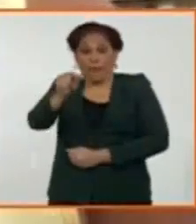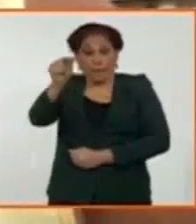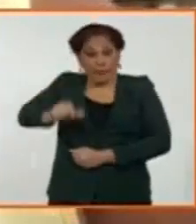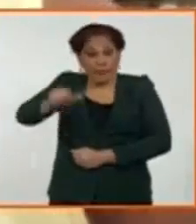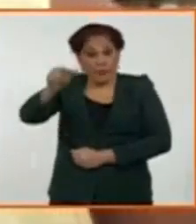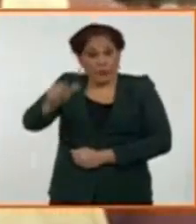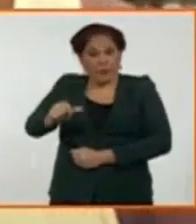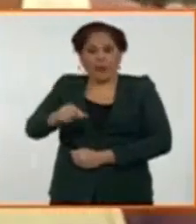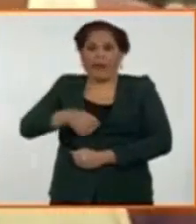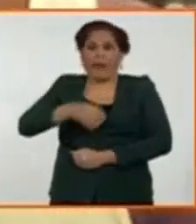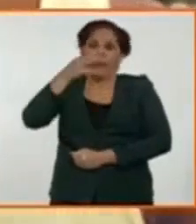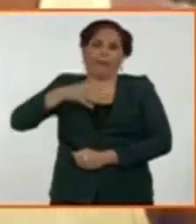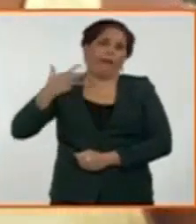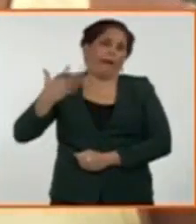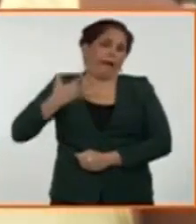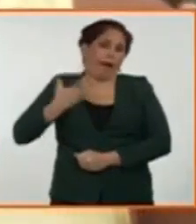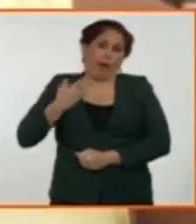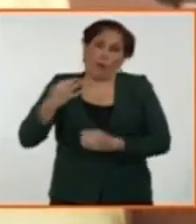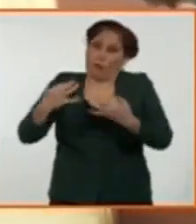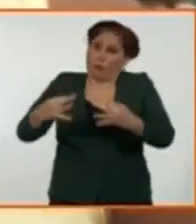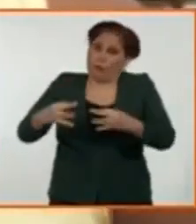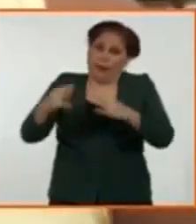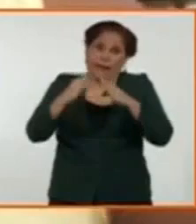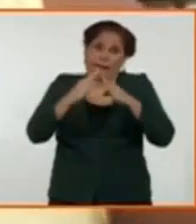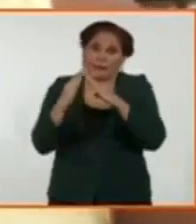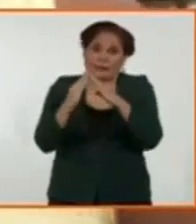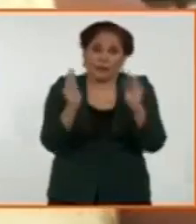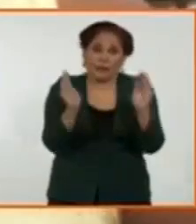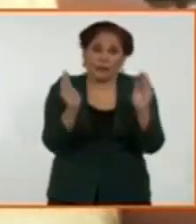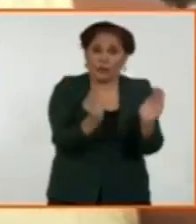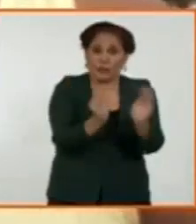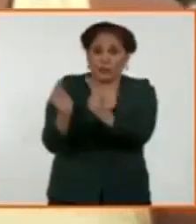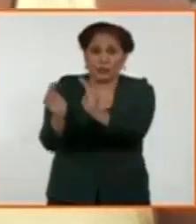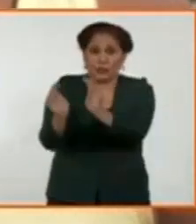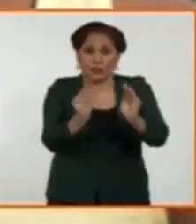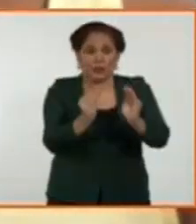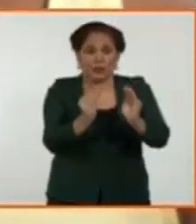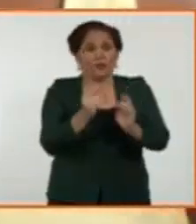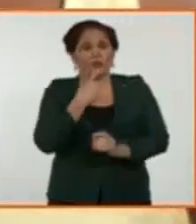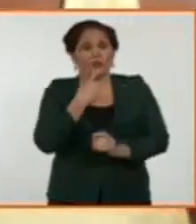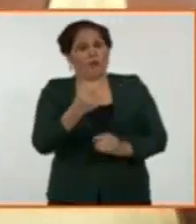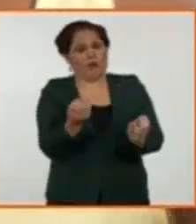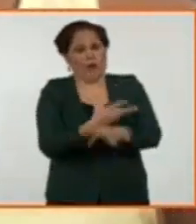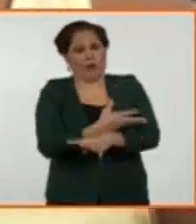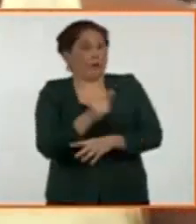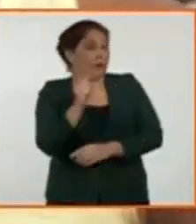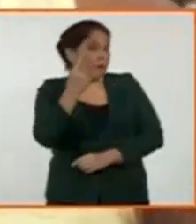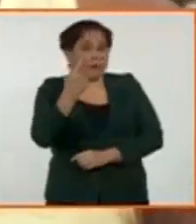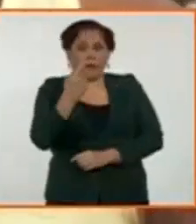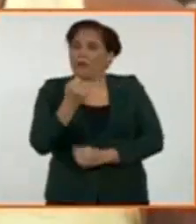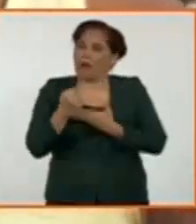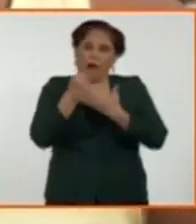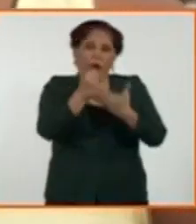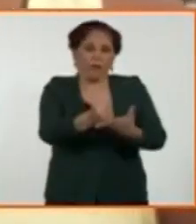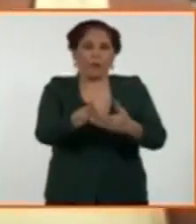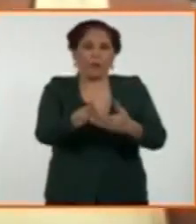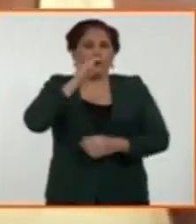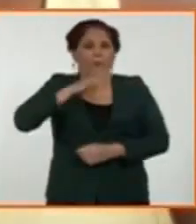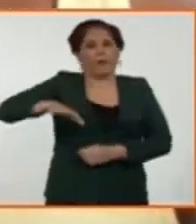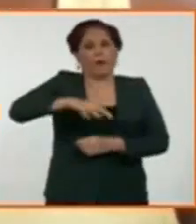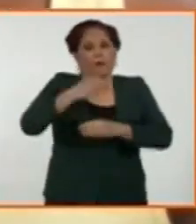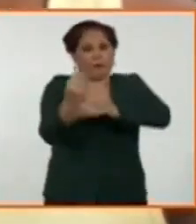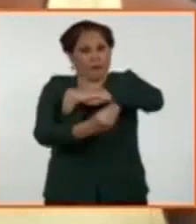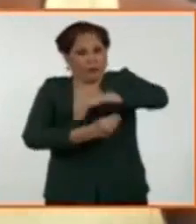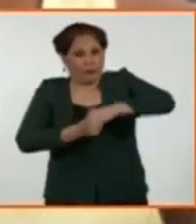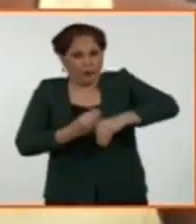manifestaciones como todas las ciudadelas pero cuando tú te vas a enfrentar con ellos que hablan con él son los primeros que van a pasar frente son los que hasta